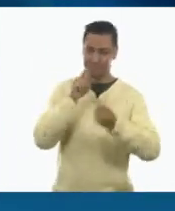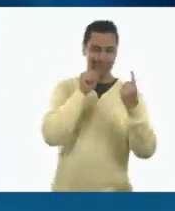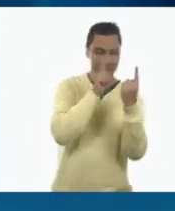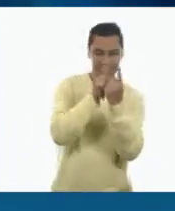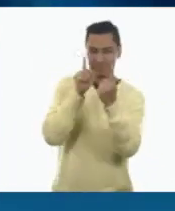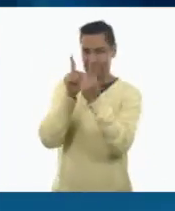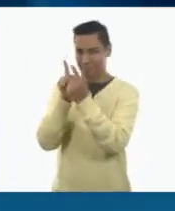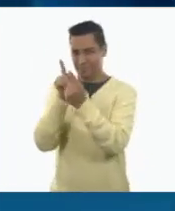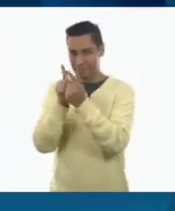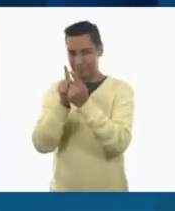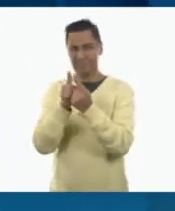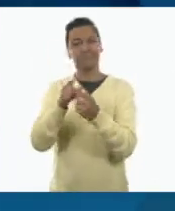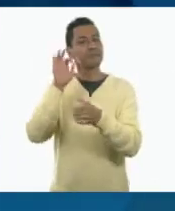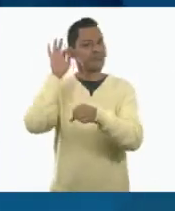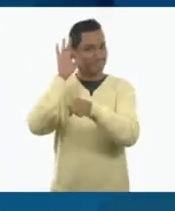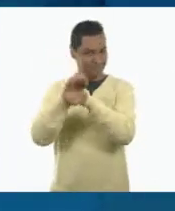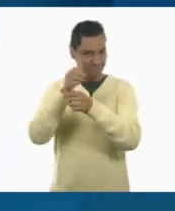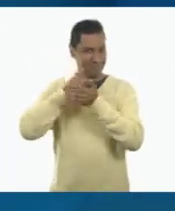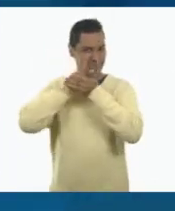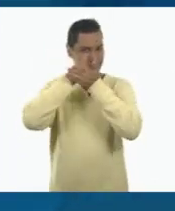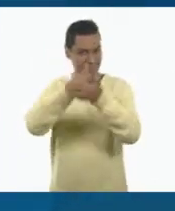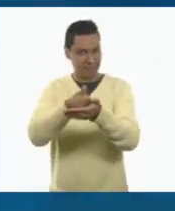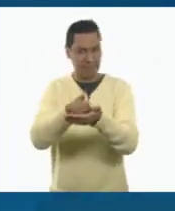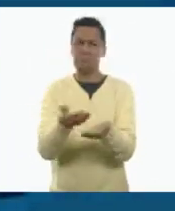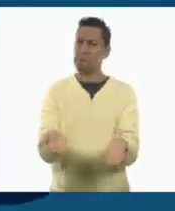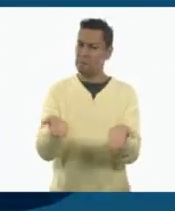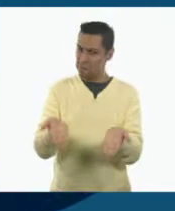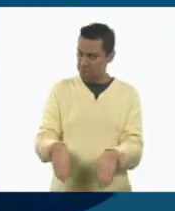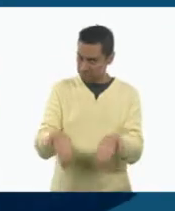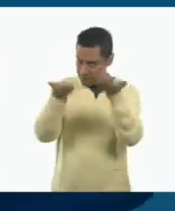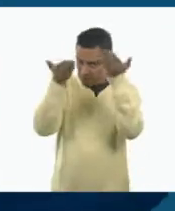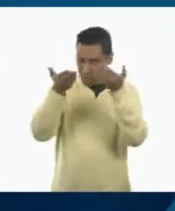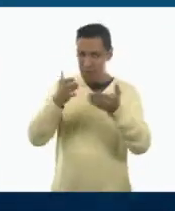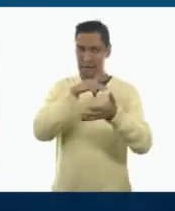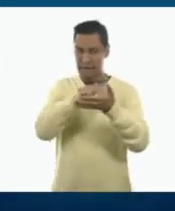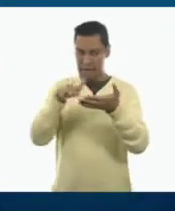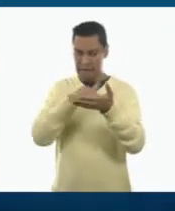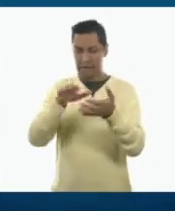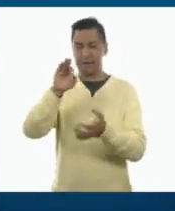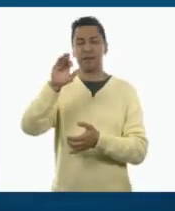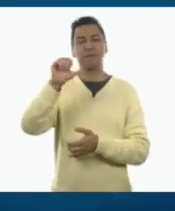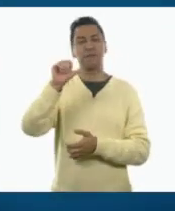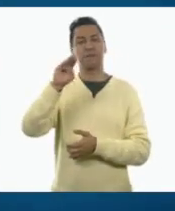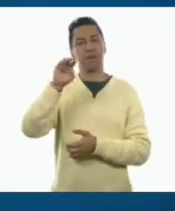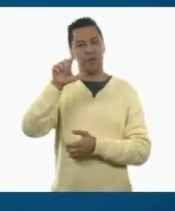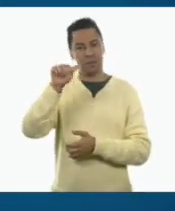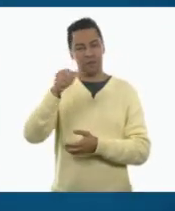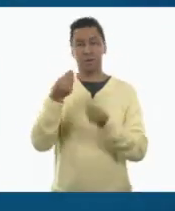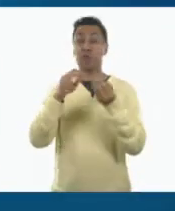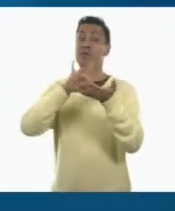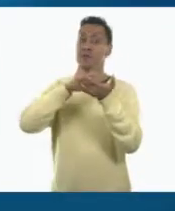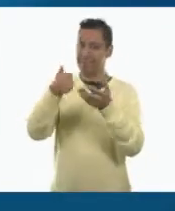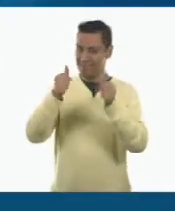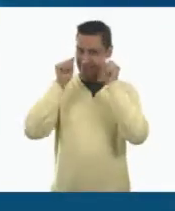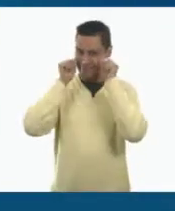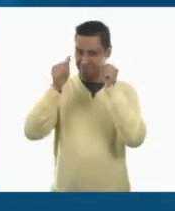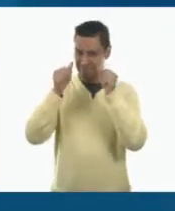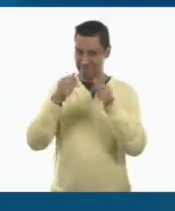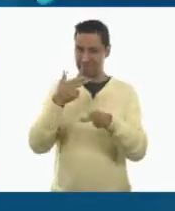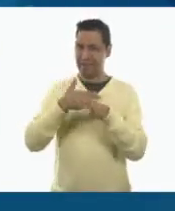demás. Te invito entonces a leer fábulas. Muchas gracias por tu atención. Hasta la